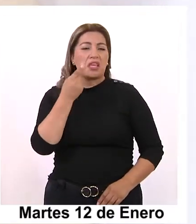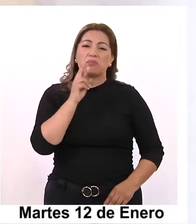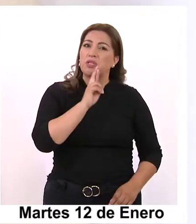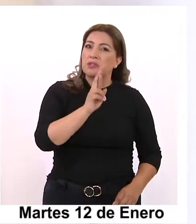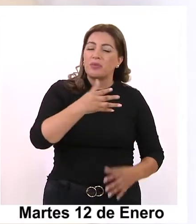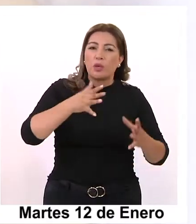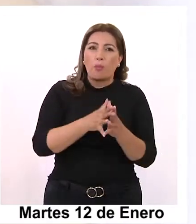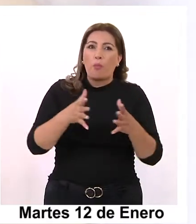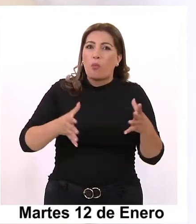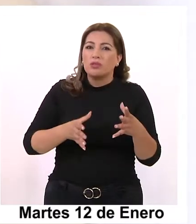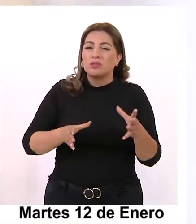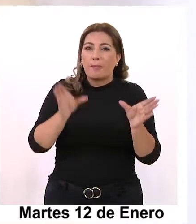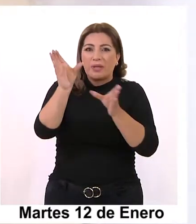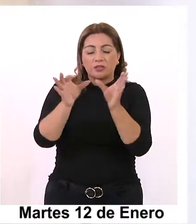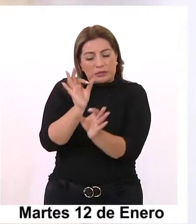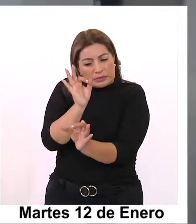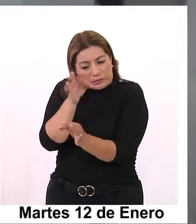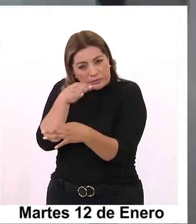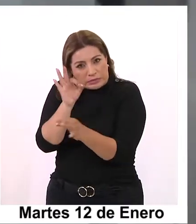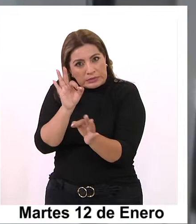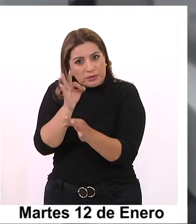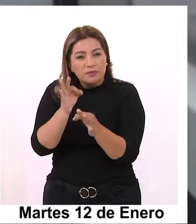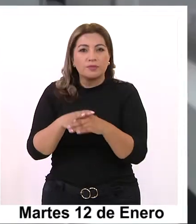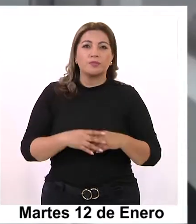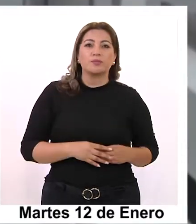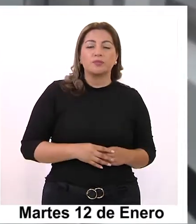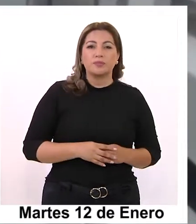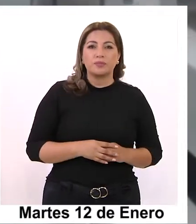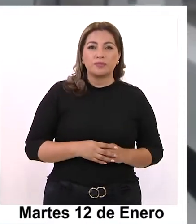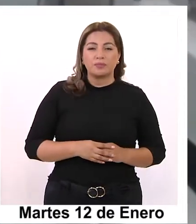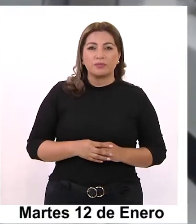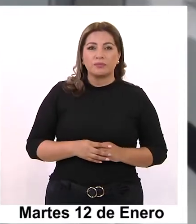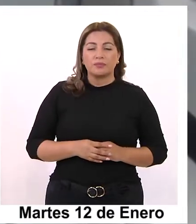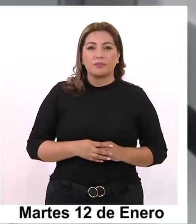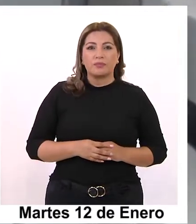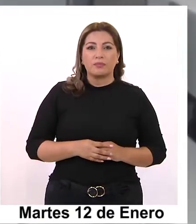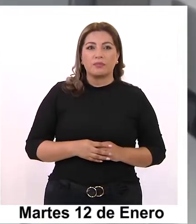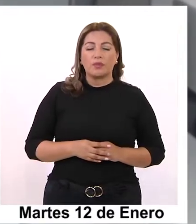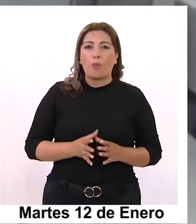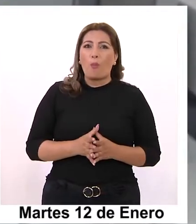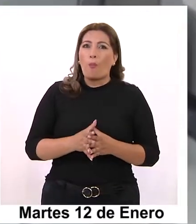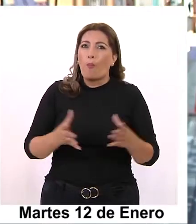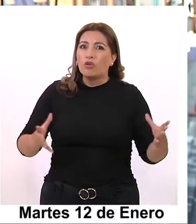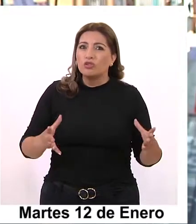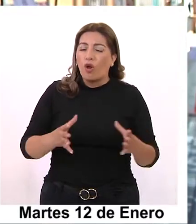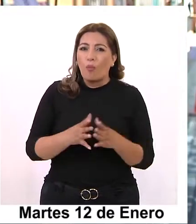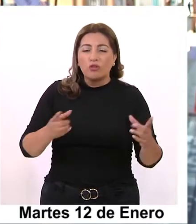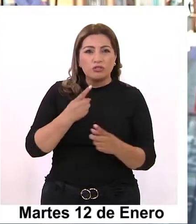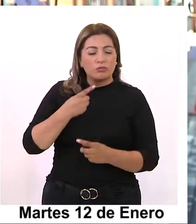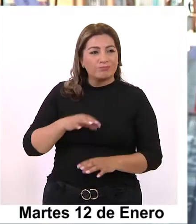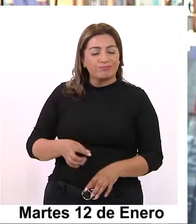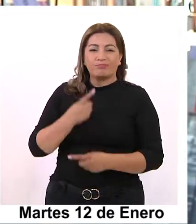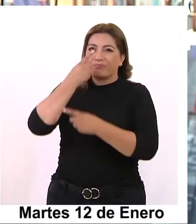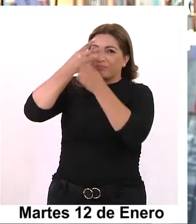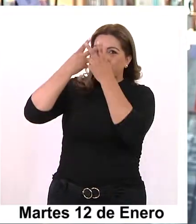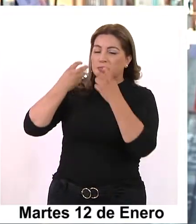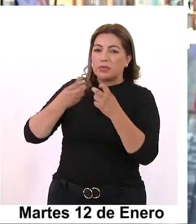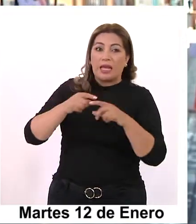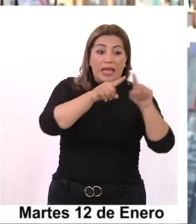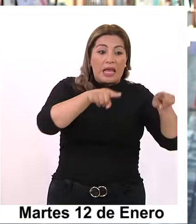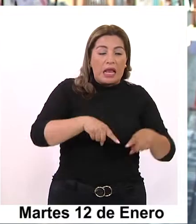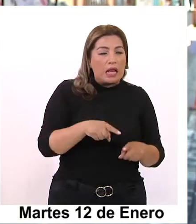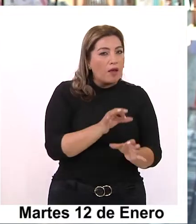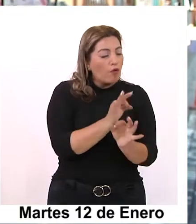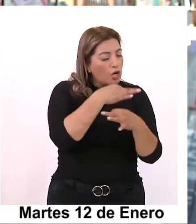a la gran cantidad de muestras que se envían a los laboratorios. Estamos teniendo un exceso de exámenes, por lo tanto el laboratorio también está haciendo un trabajo